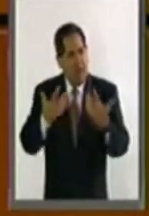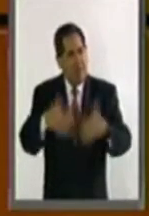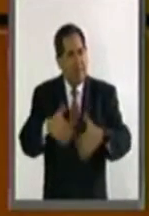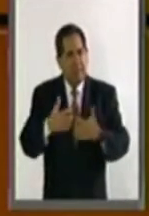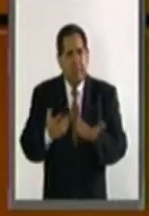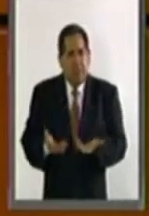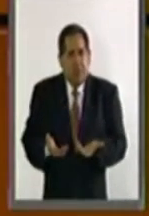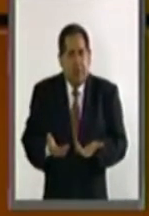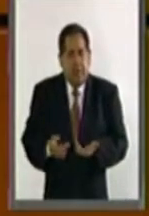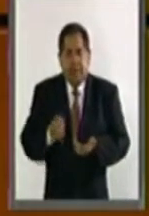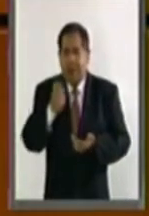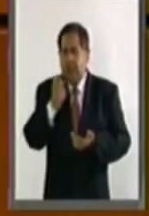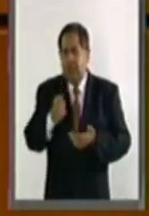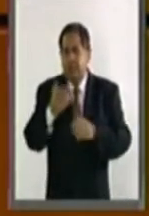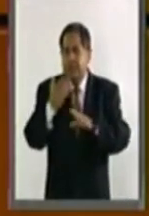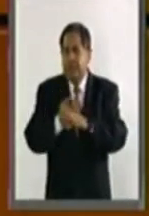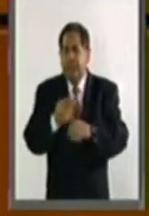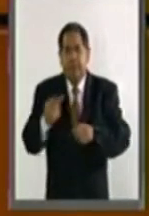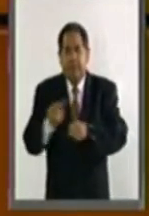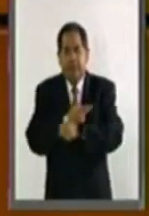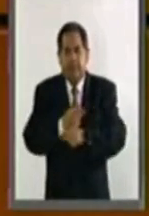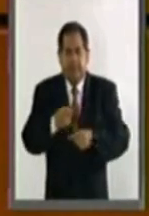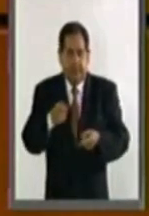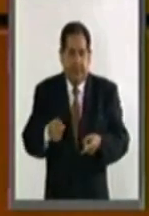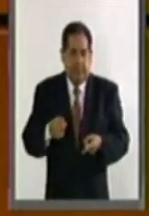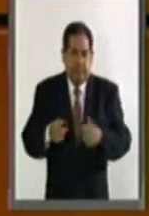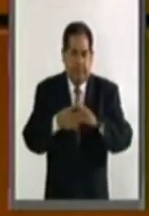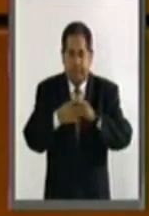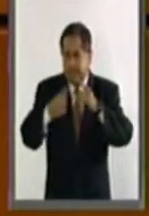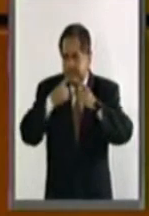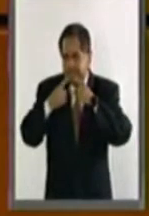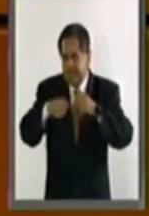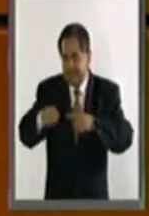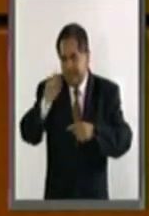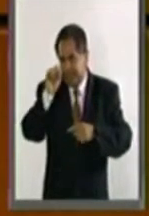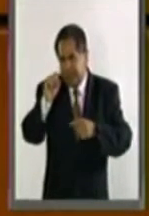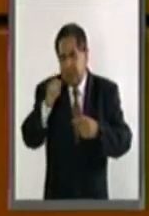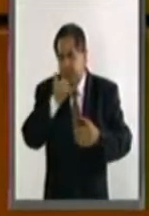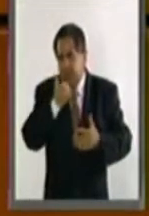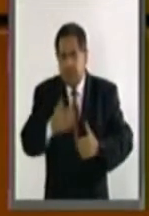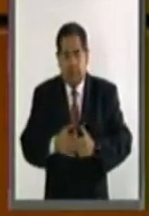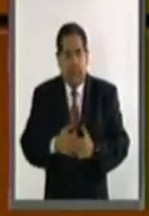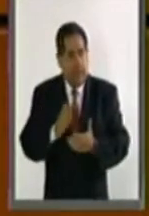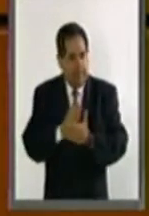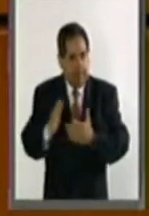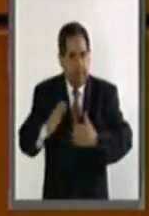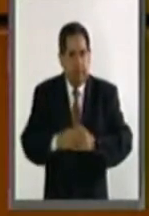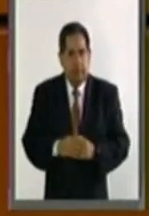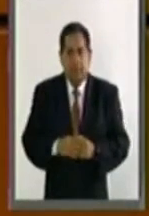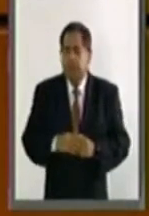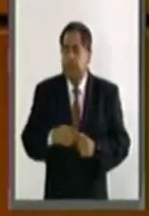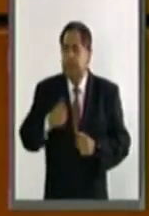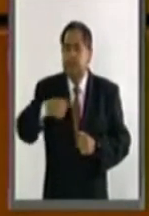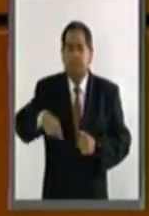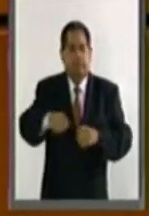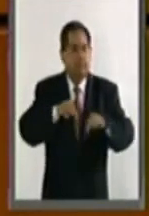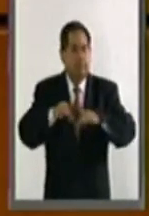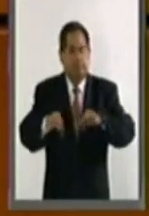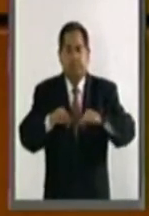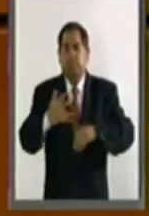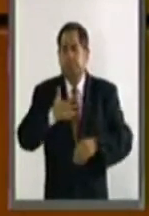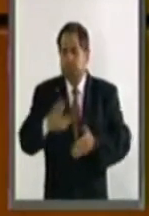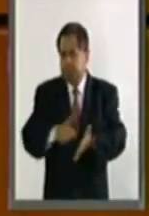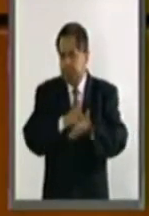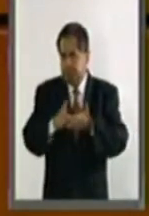empresas, y eso ocasiona que por eso se oden a los sindicatos. Por otra parte, los trabajadores tienen el derecho,